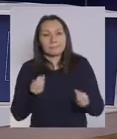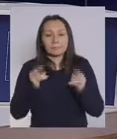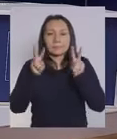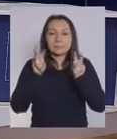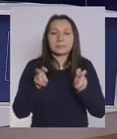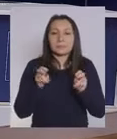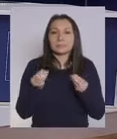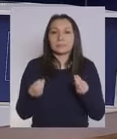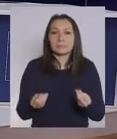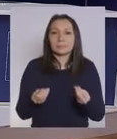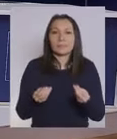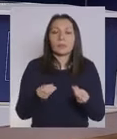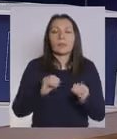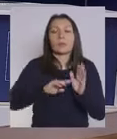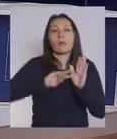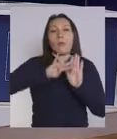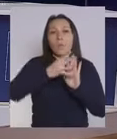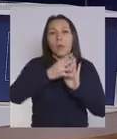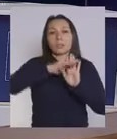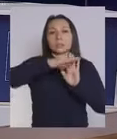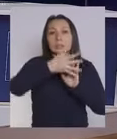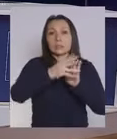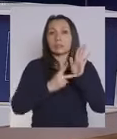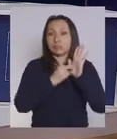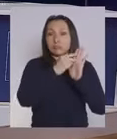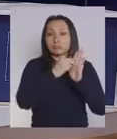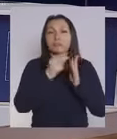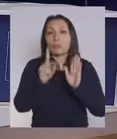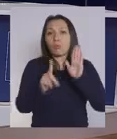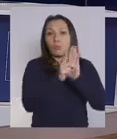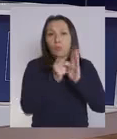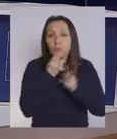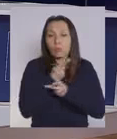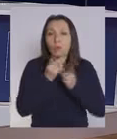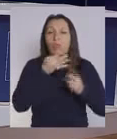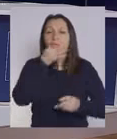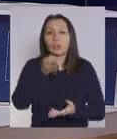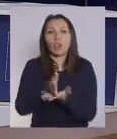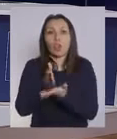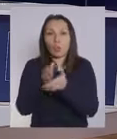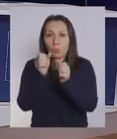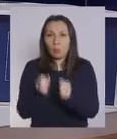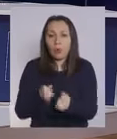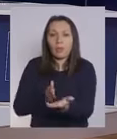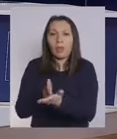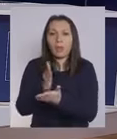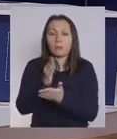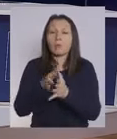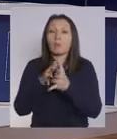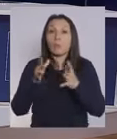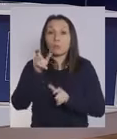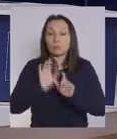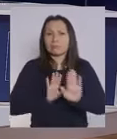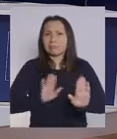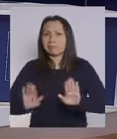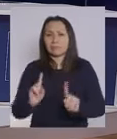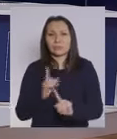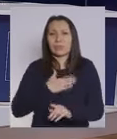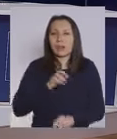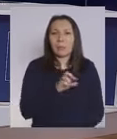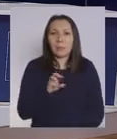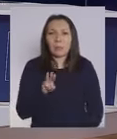que en fase 4 y fase 5 hay un decreto ya publicado que los colegios podrían comenzar a operar, pero hay una alta resistencia por parte de